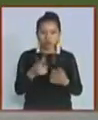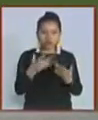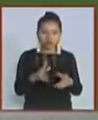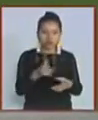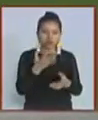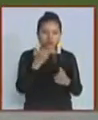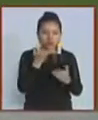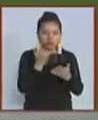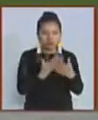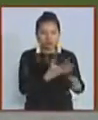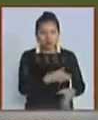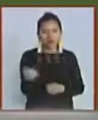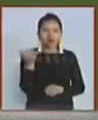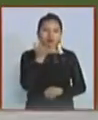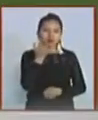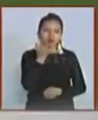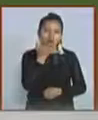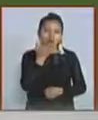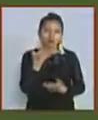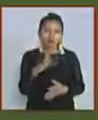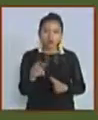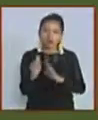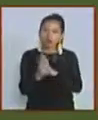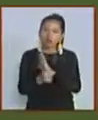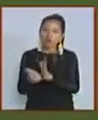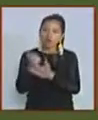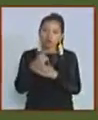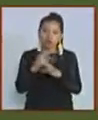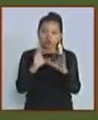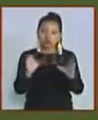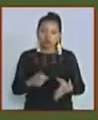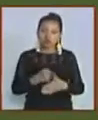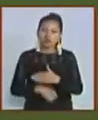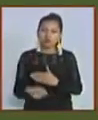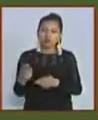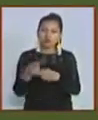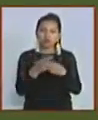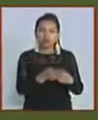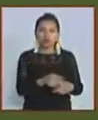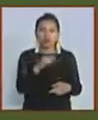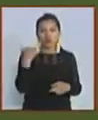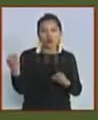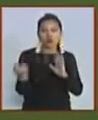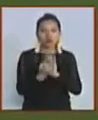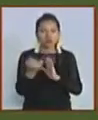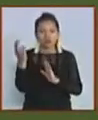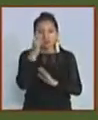tráfico de personas, mismo quien pretendió mediante un abogado obtener documentos falsos para darle una identidad al menor.